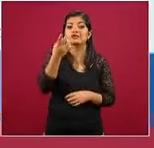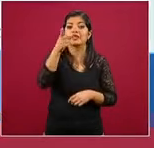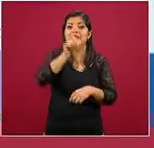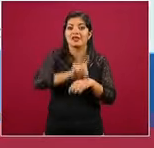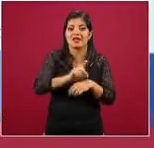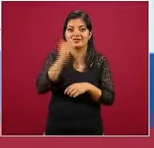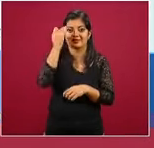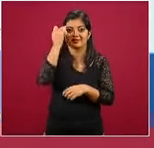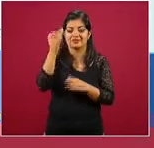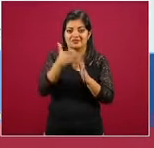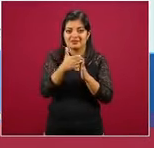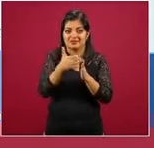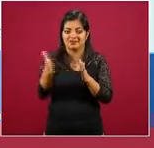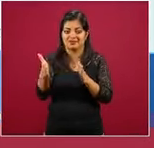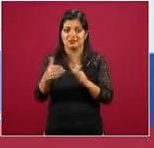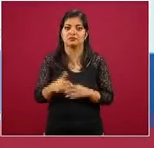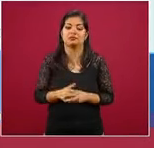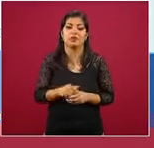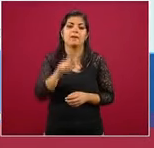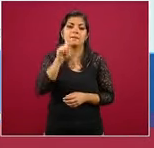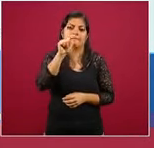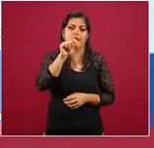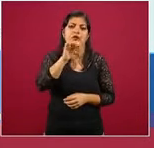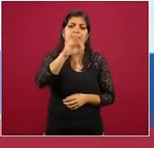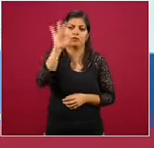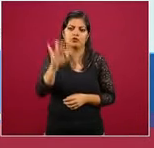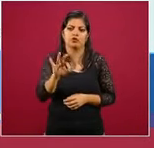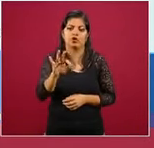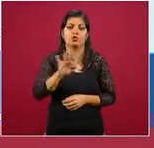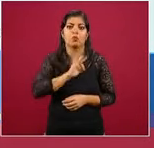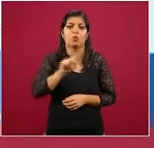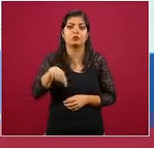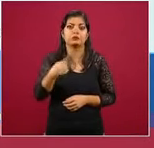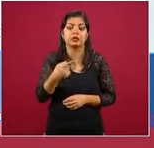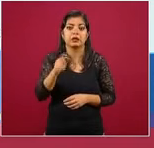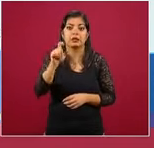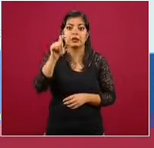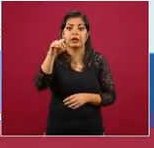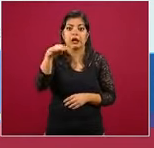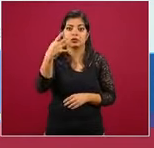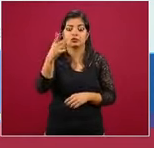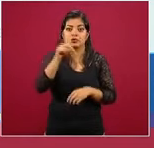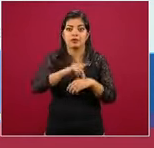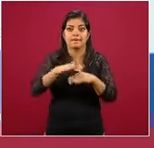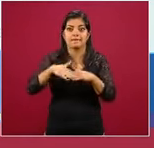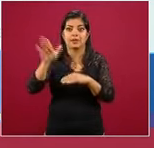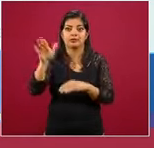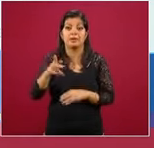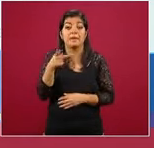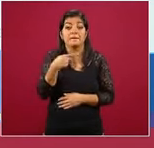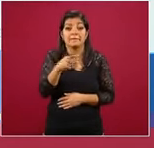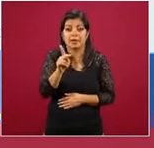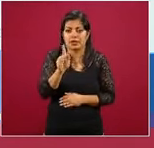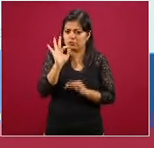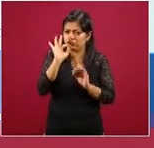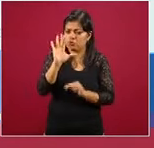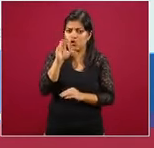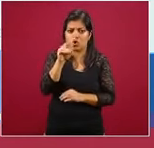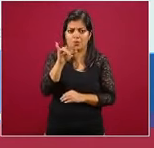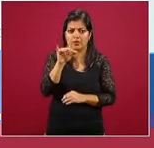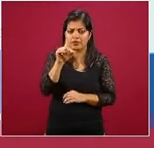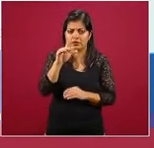Por supuesto, en 20% puede ser una enfermedad de mayor duración, pero 14 días y se